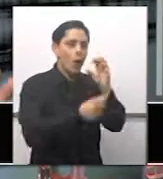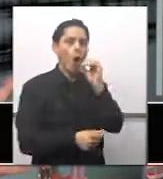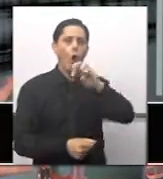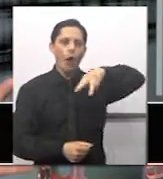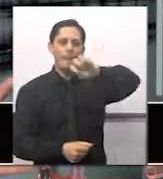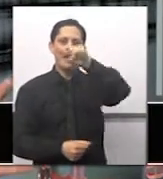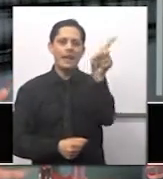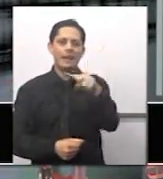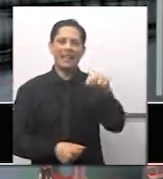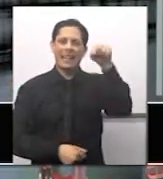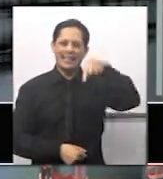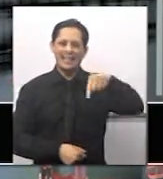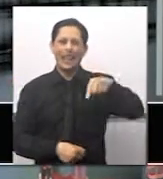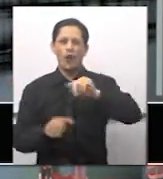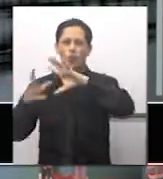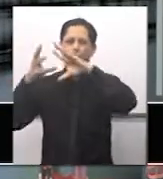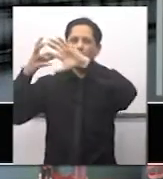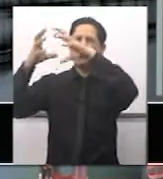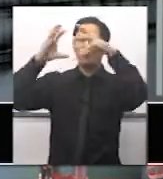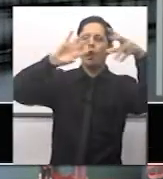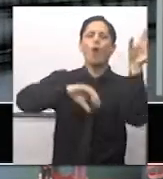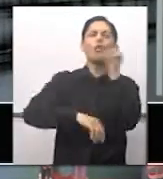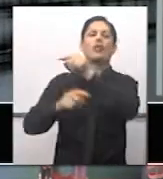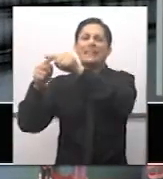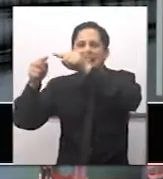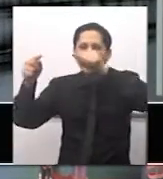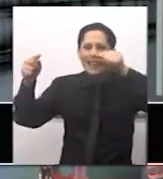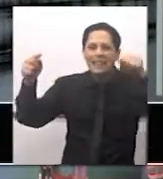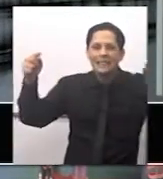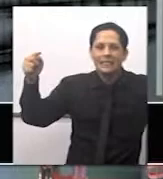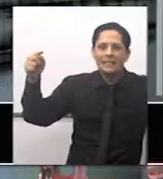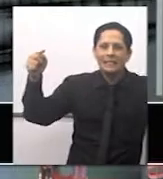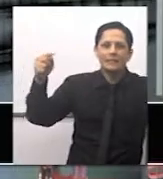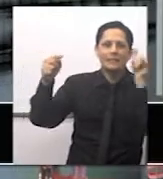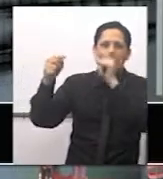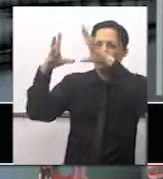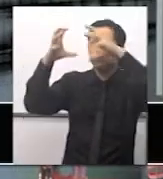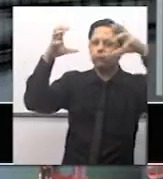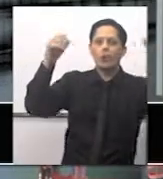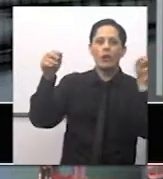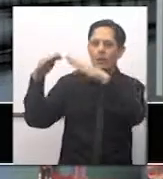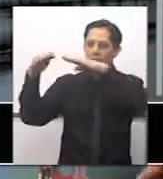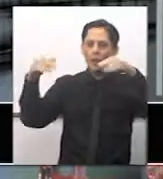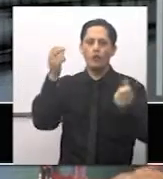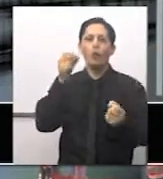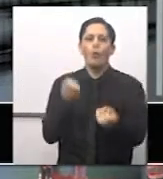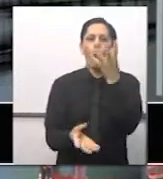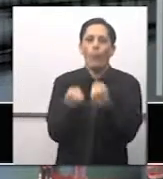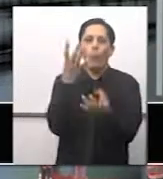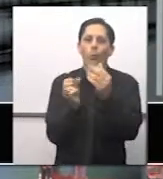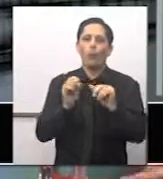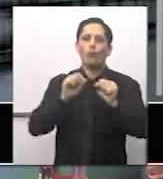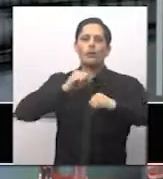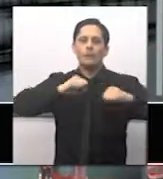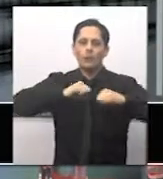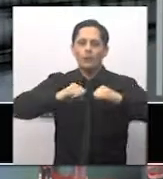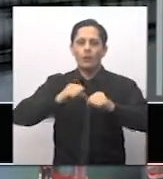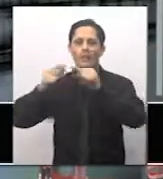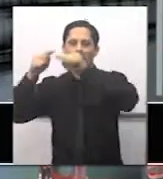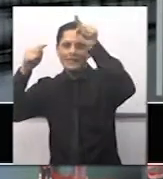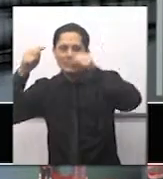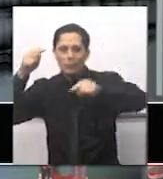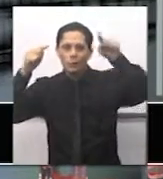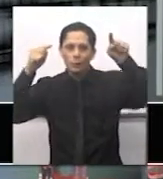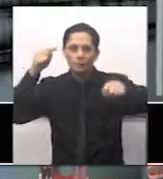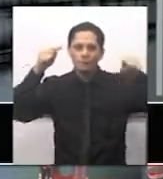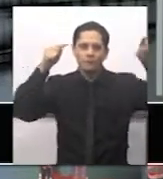este tipo de contaminación, que no es lineal, como un terremoto, como un incendio, como un tsunami, sino que es cíclico, tiene